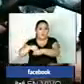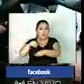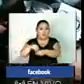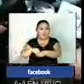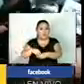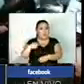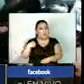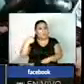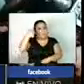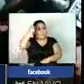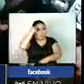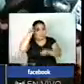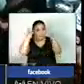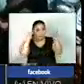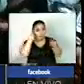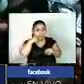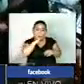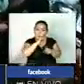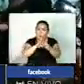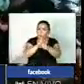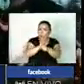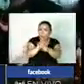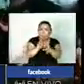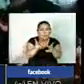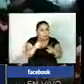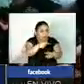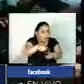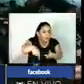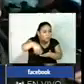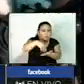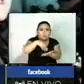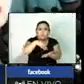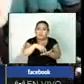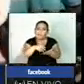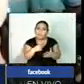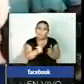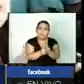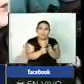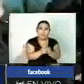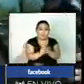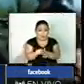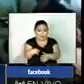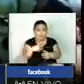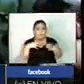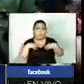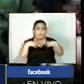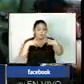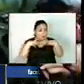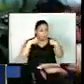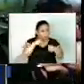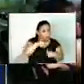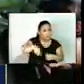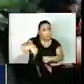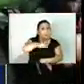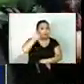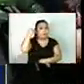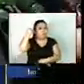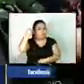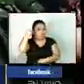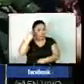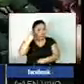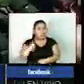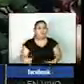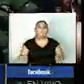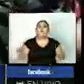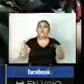que esta pandemia no afecte más al pueblo salvadoreño. La salud y la vida es lo primero, pero también es